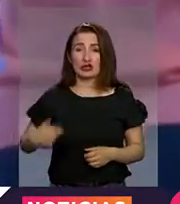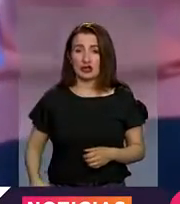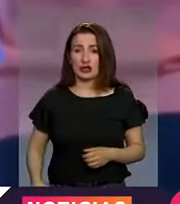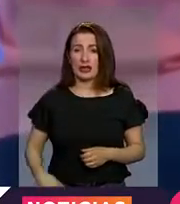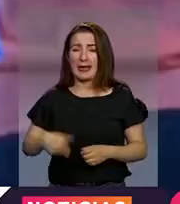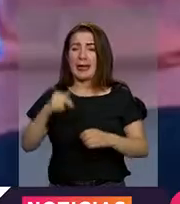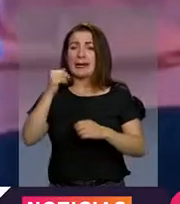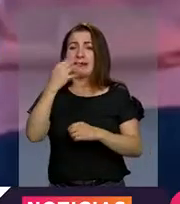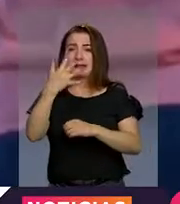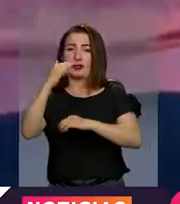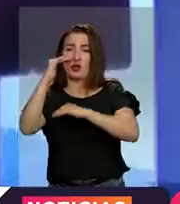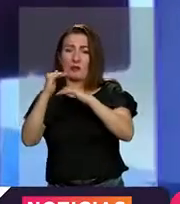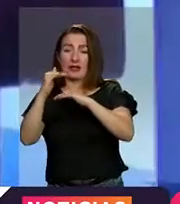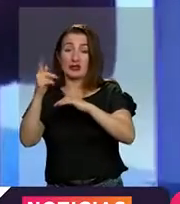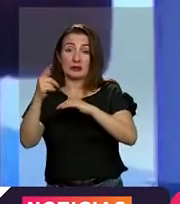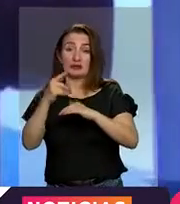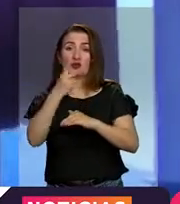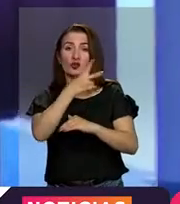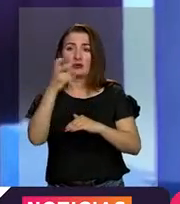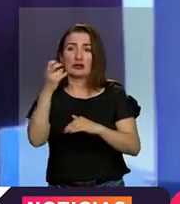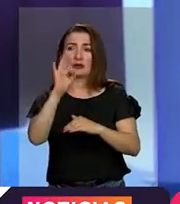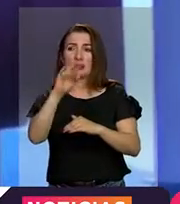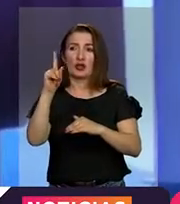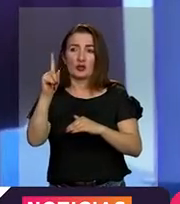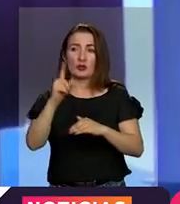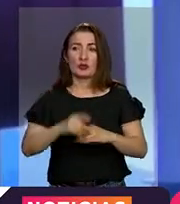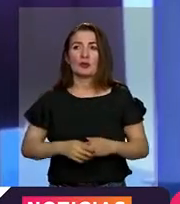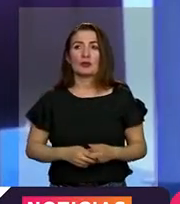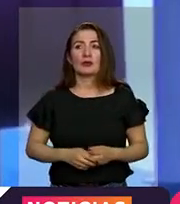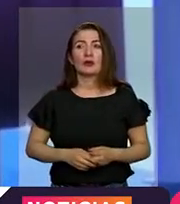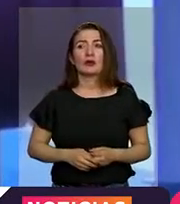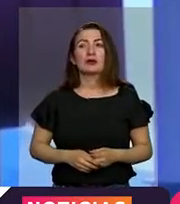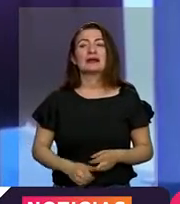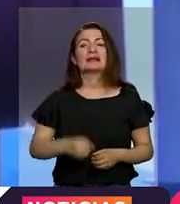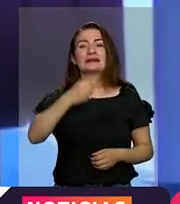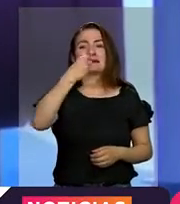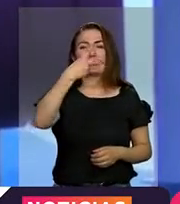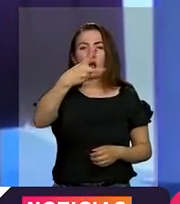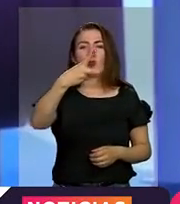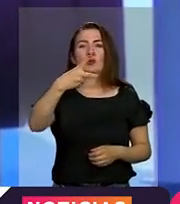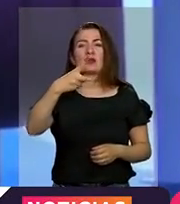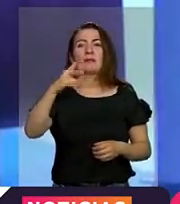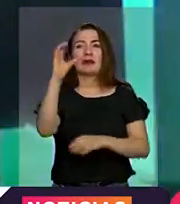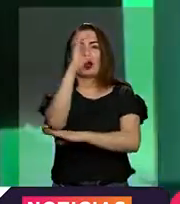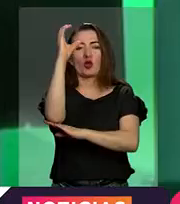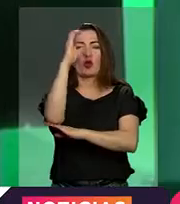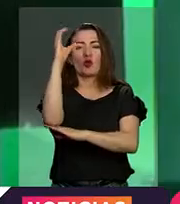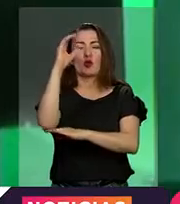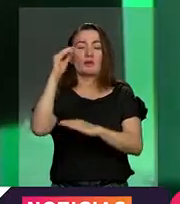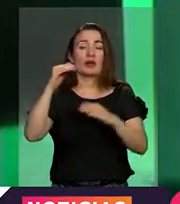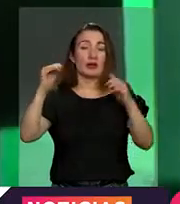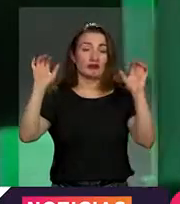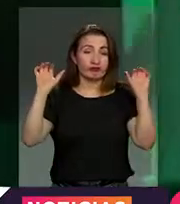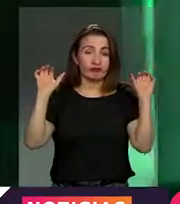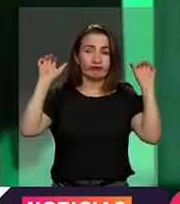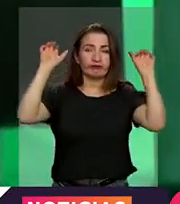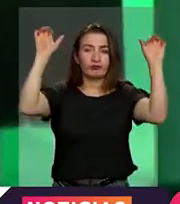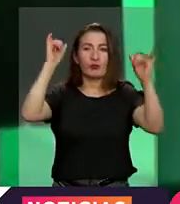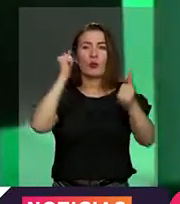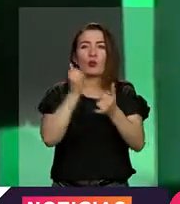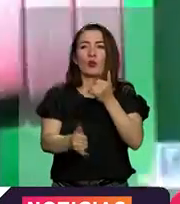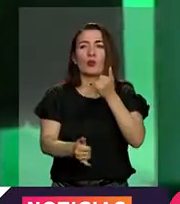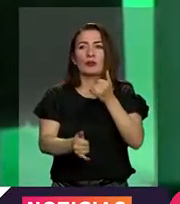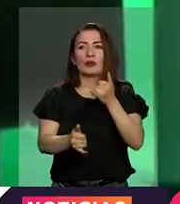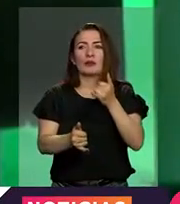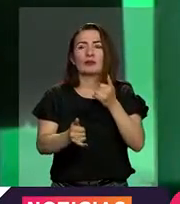oro luego de lograr 231 kilos. Esta es la segunda medalla para Colombia en esta competencia que, recordemos, es la última